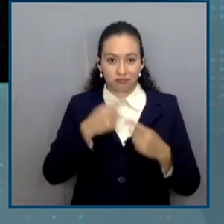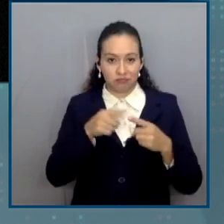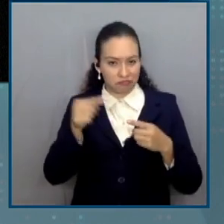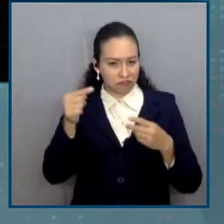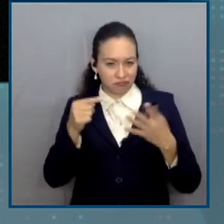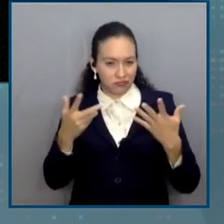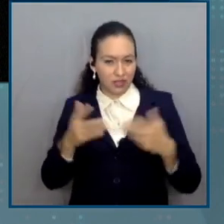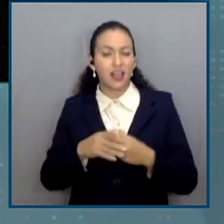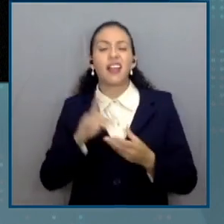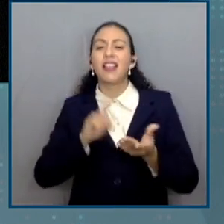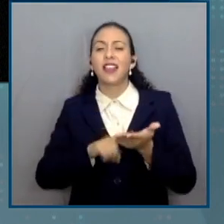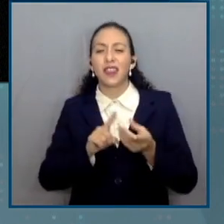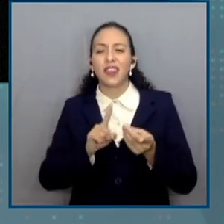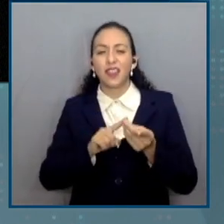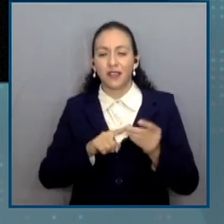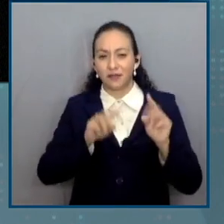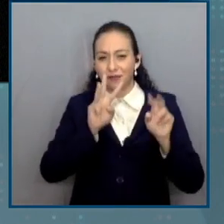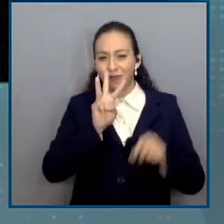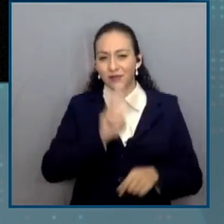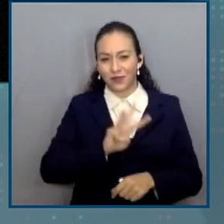página